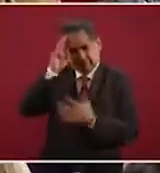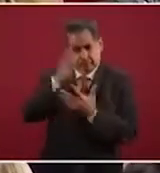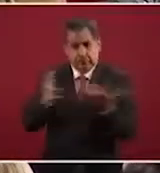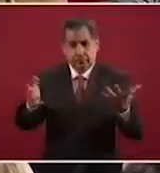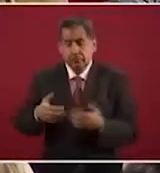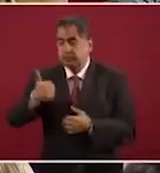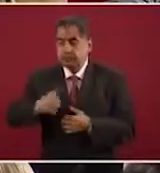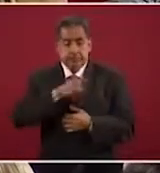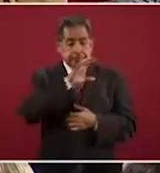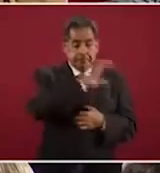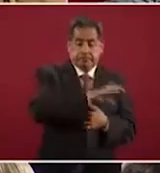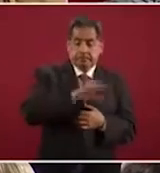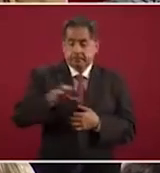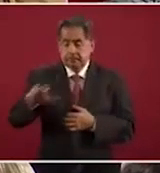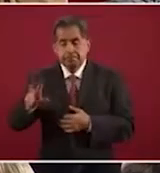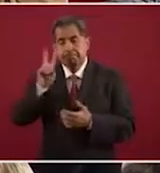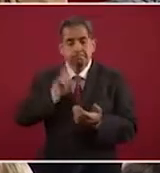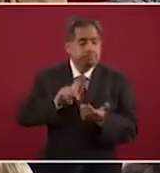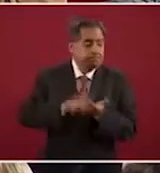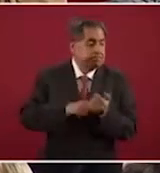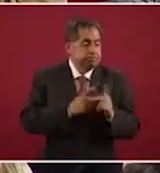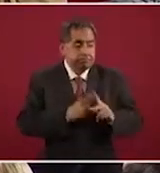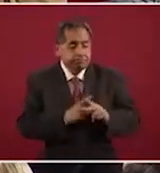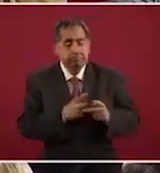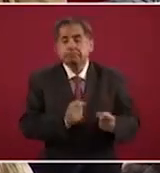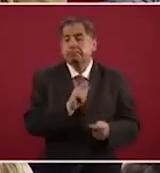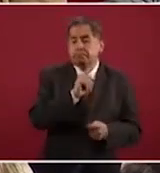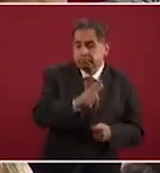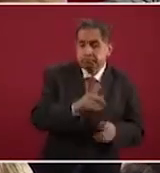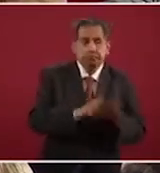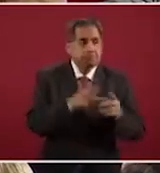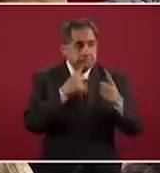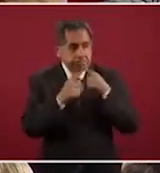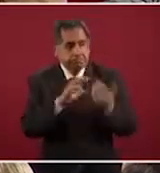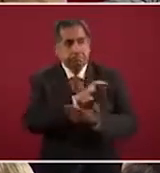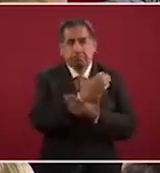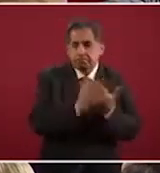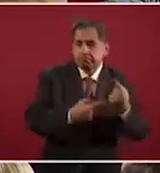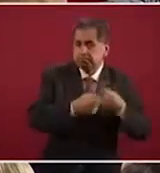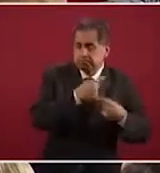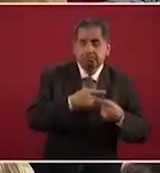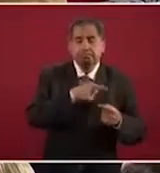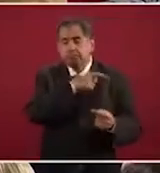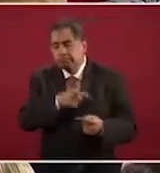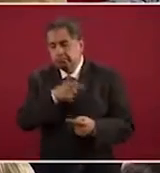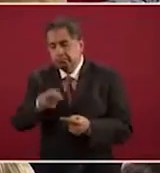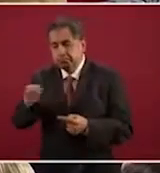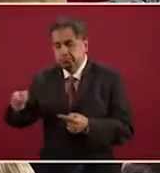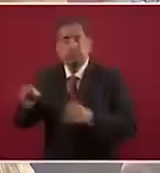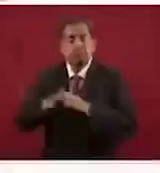pues vamos midiendo cómo va la construcción cómo va la licitación cómo se va el